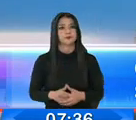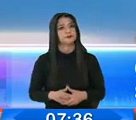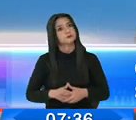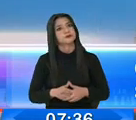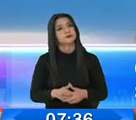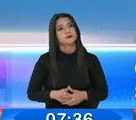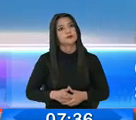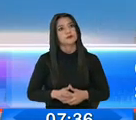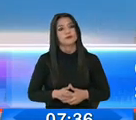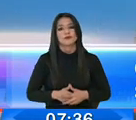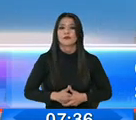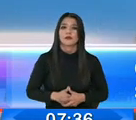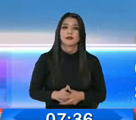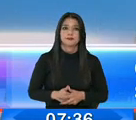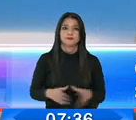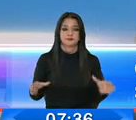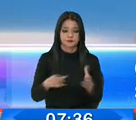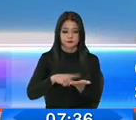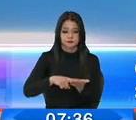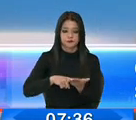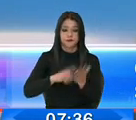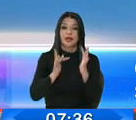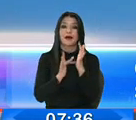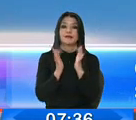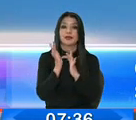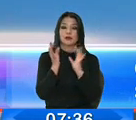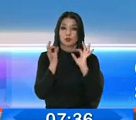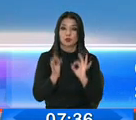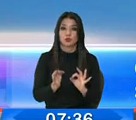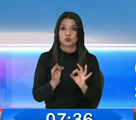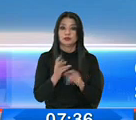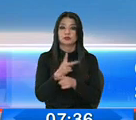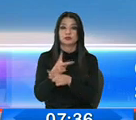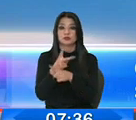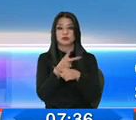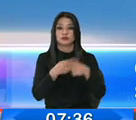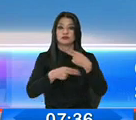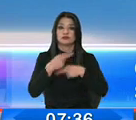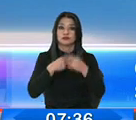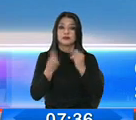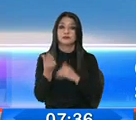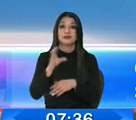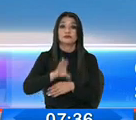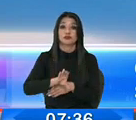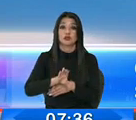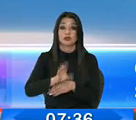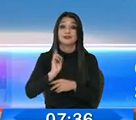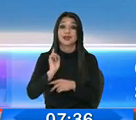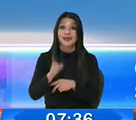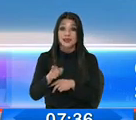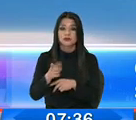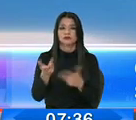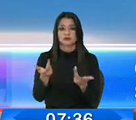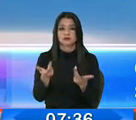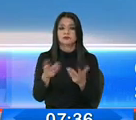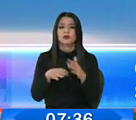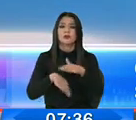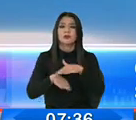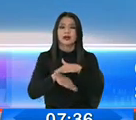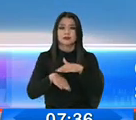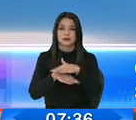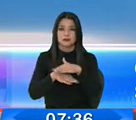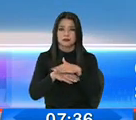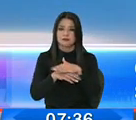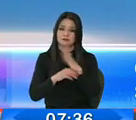ver, esta reunión de abril está en el marco del el Consejo de Comercio e Inversiones, que digamos es la estructura, la base que ya